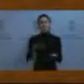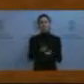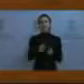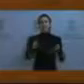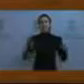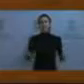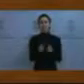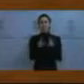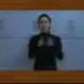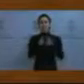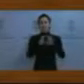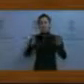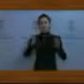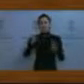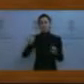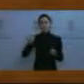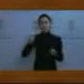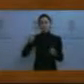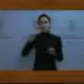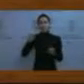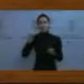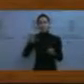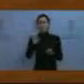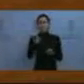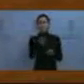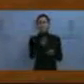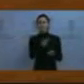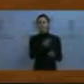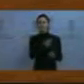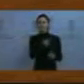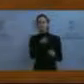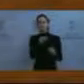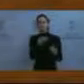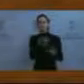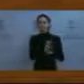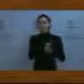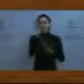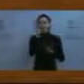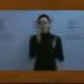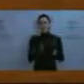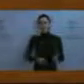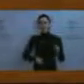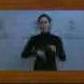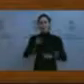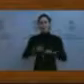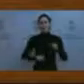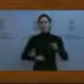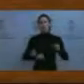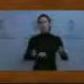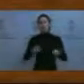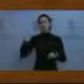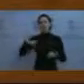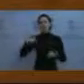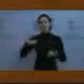de SOGEPSA, de todos los contratos, la propia consejera de Fomento y presidenta del Consejo de